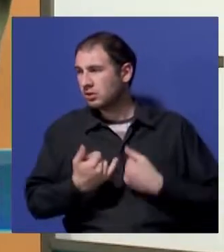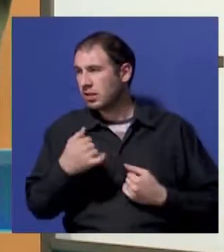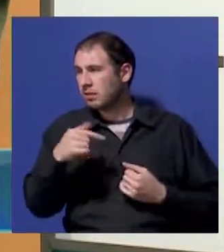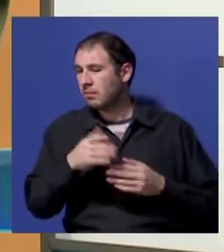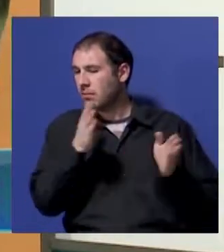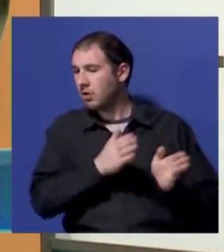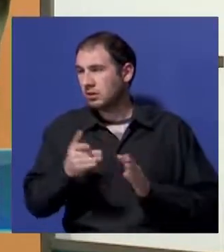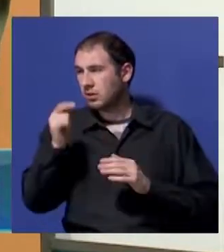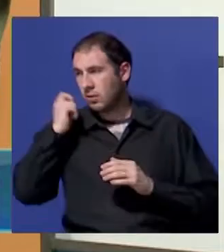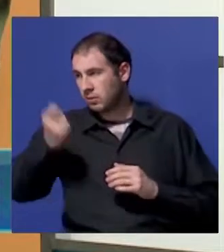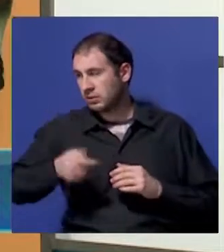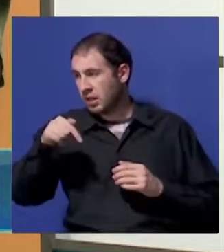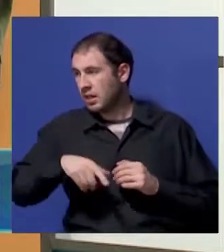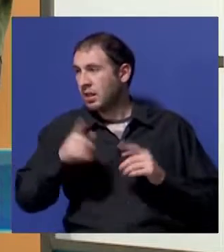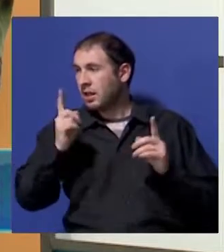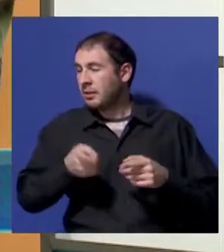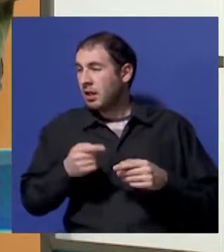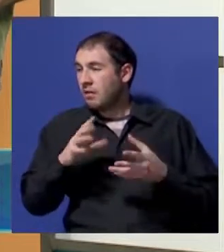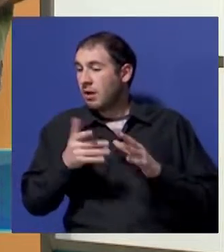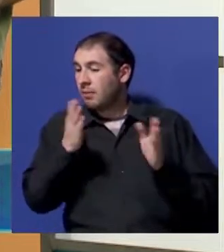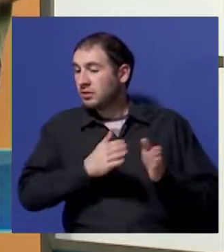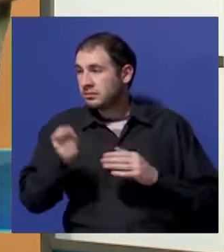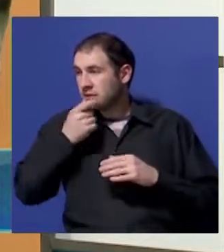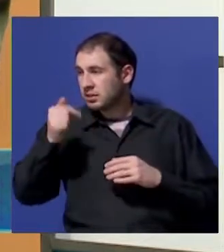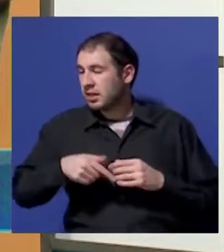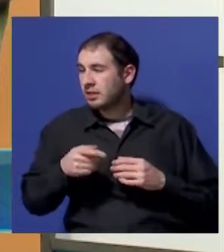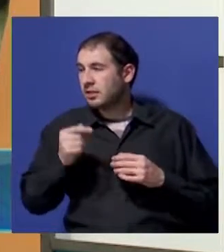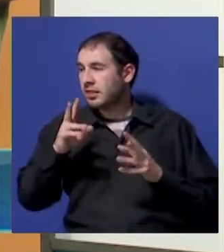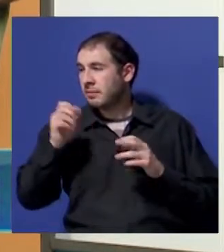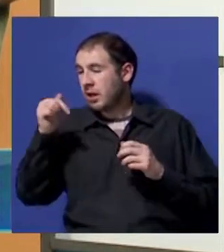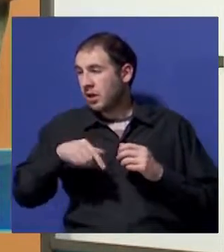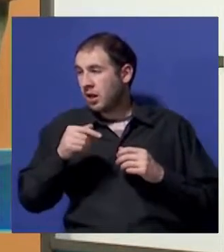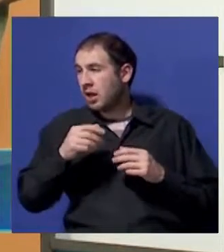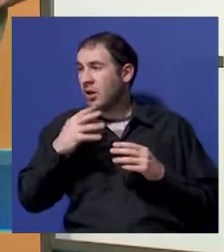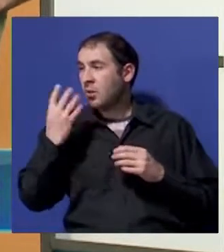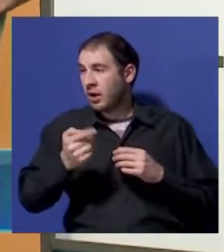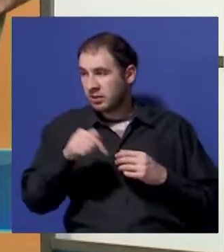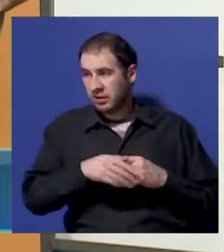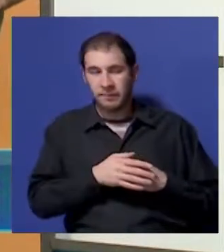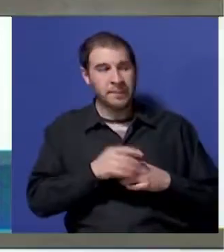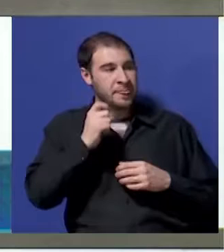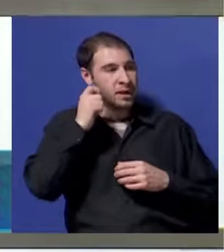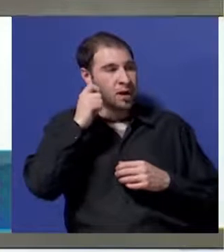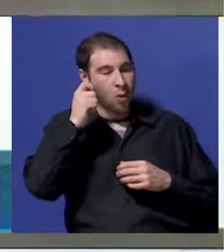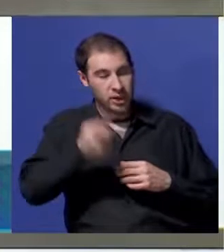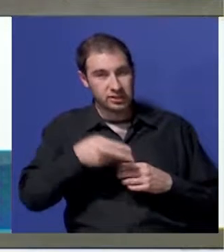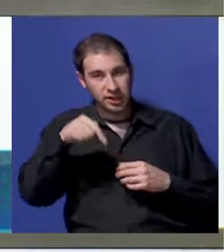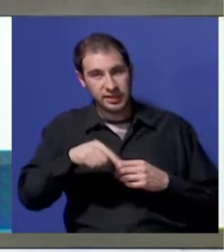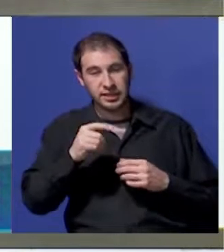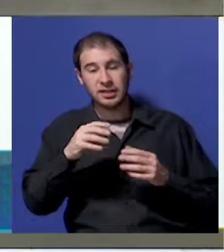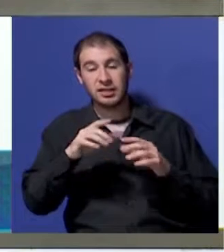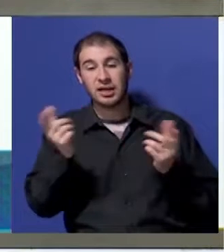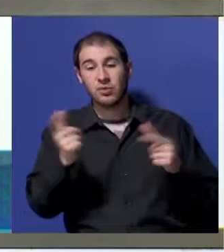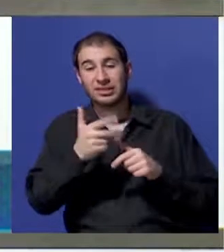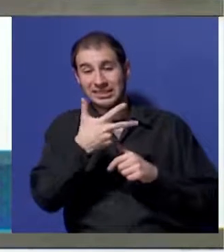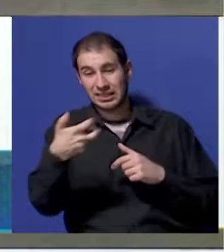el proceso de este juicio y también cómo es el proceso que se está viviendo en Mendoza con la megacausa en este momento, con la cuarta megacausa. Bueno, este juicio tuvo más de 300